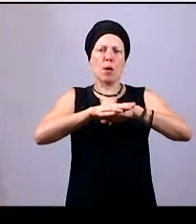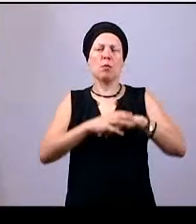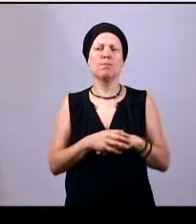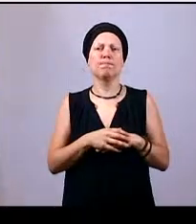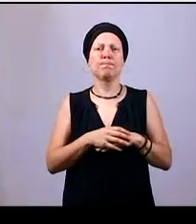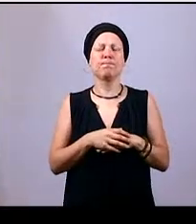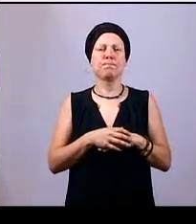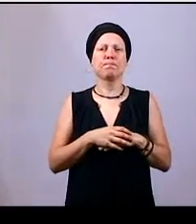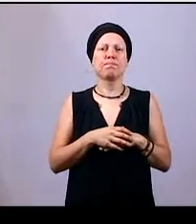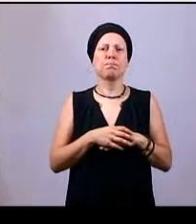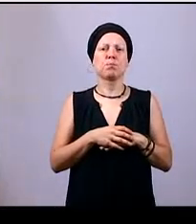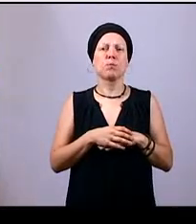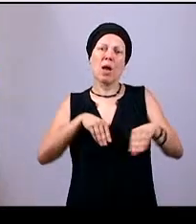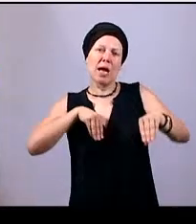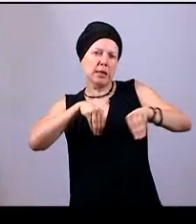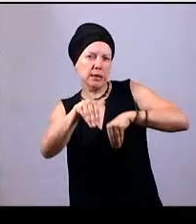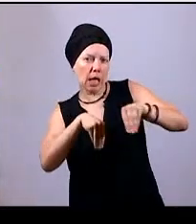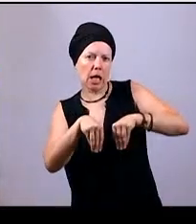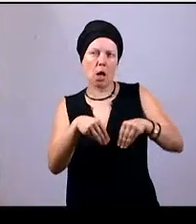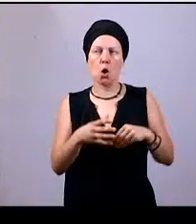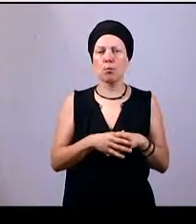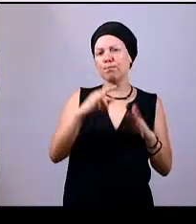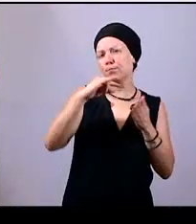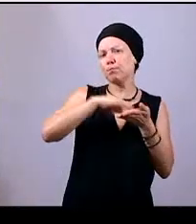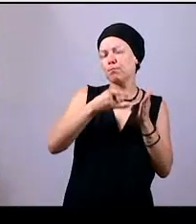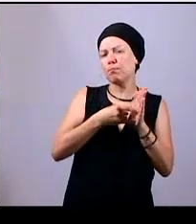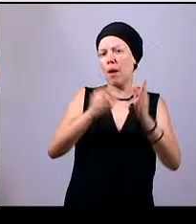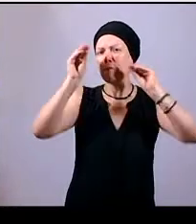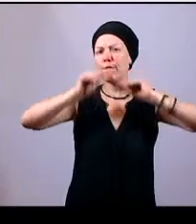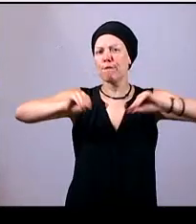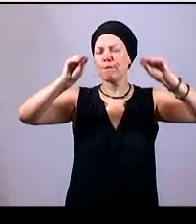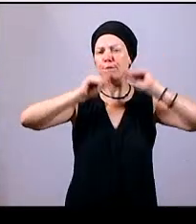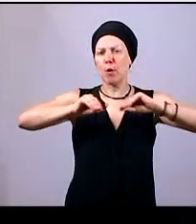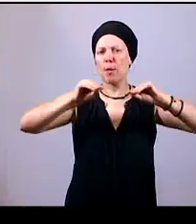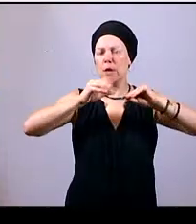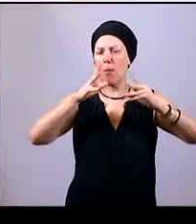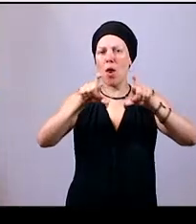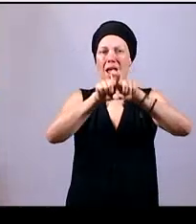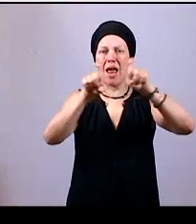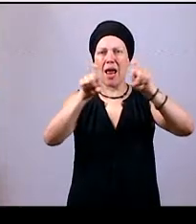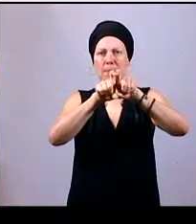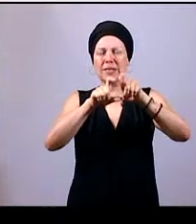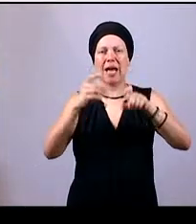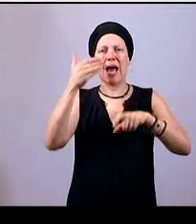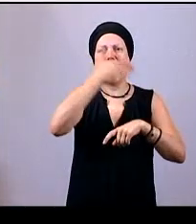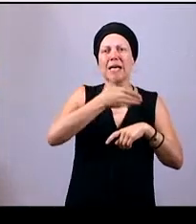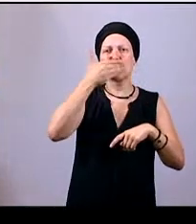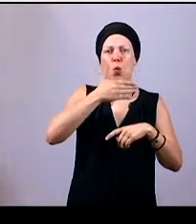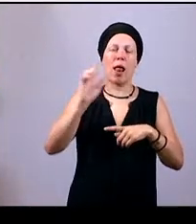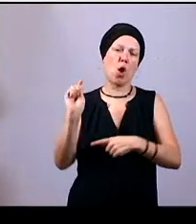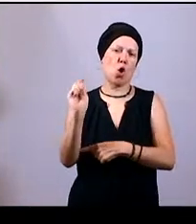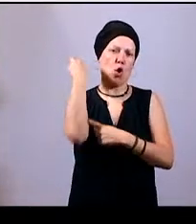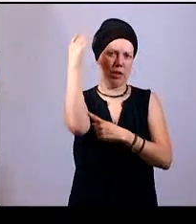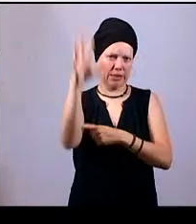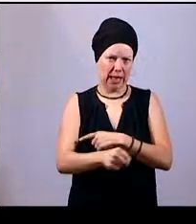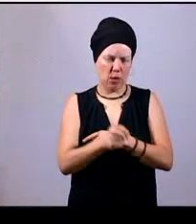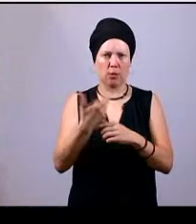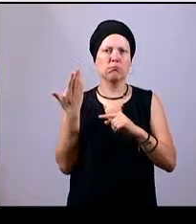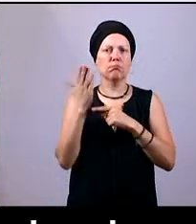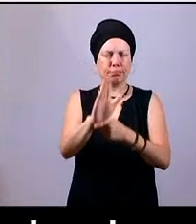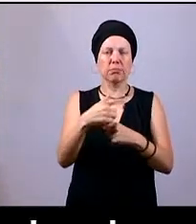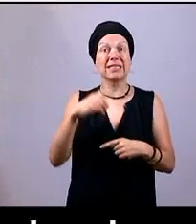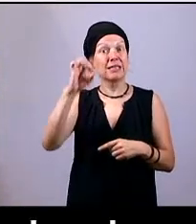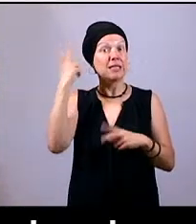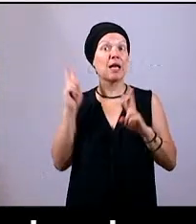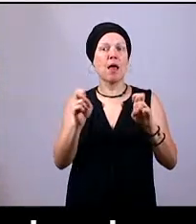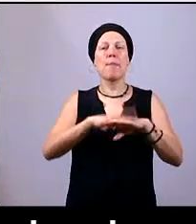acordado calificar como estratégico el plan formativo presentado por la empresa Escuela de Conquistadores, una iniciativa